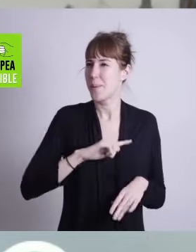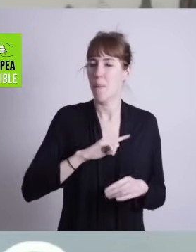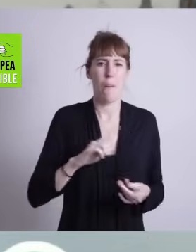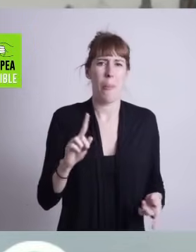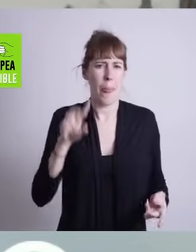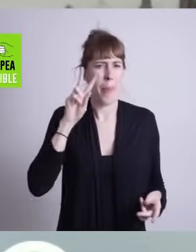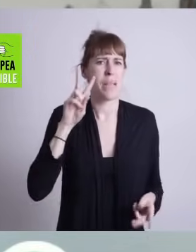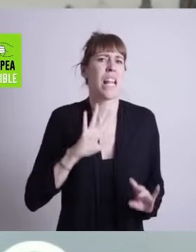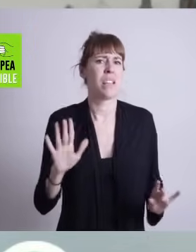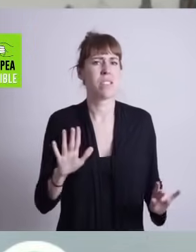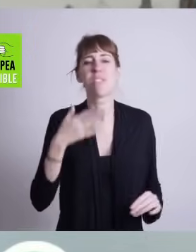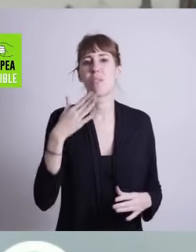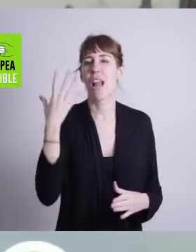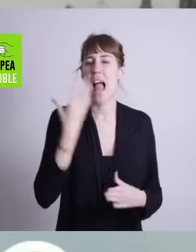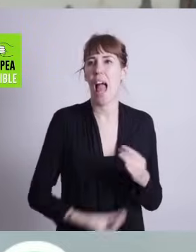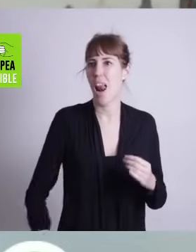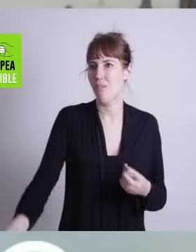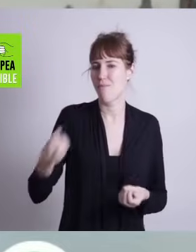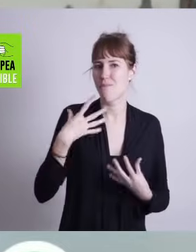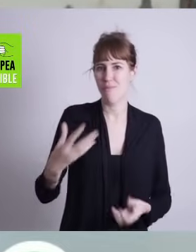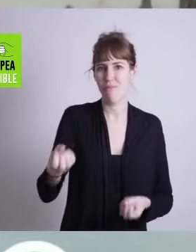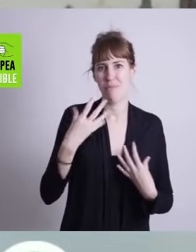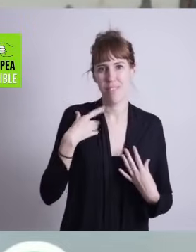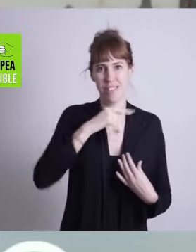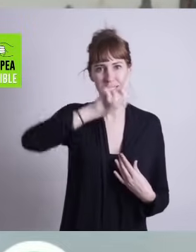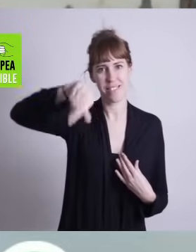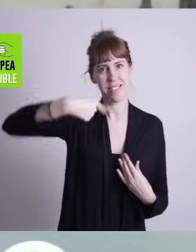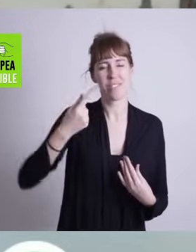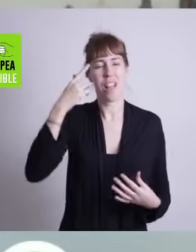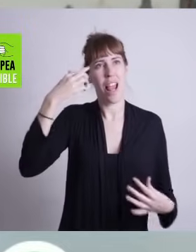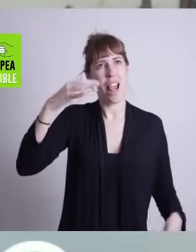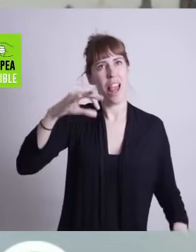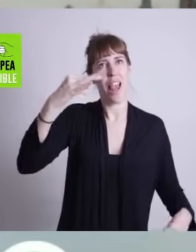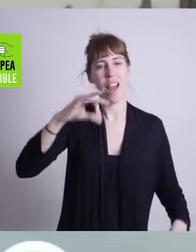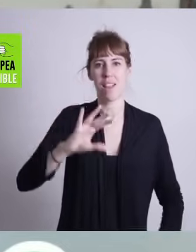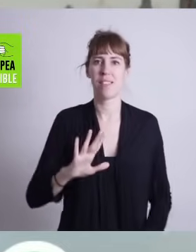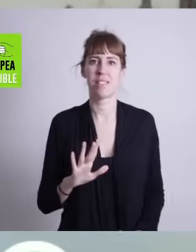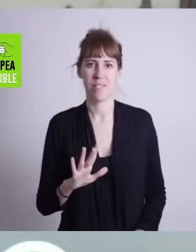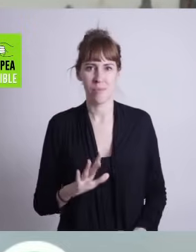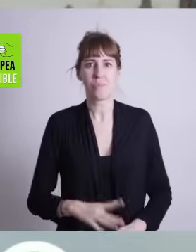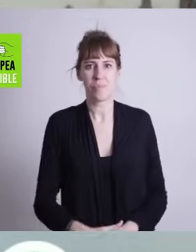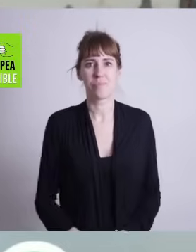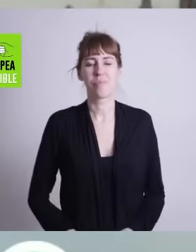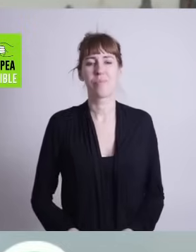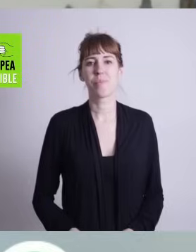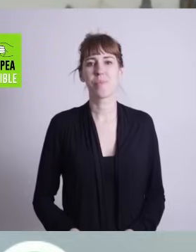nos están colando un mensaje erróneo como hay tantos por ahí y nos lo estamos creyendo como auténticos.